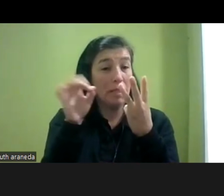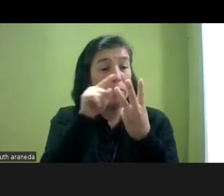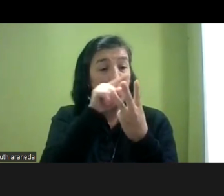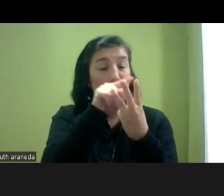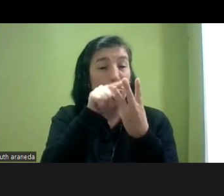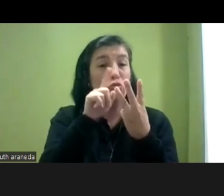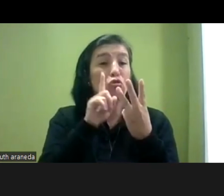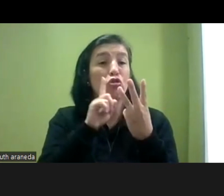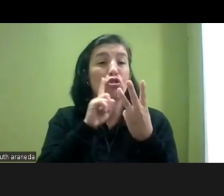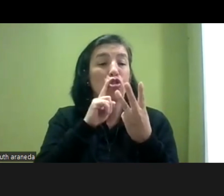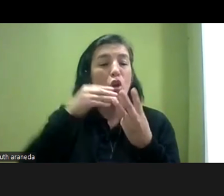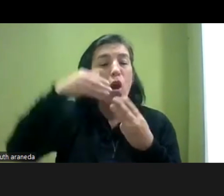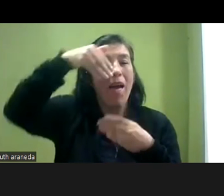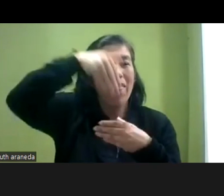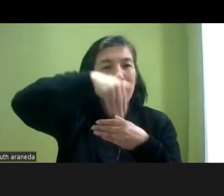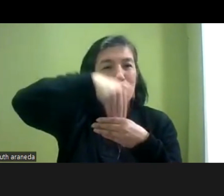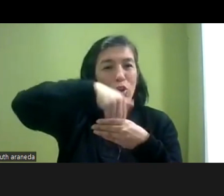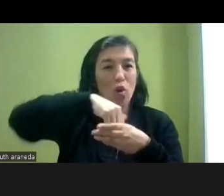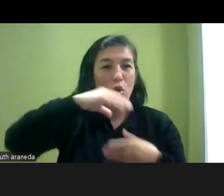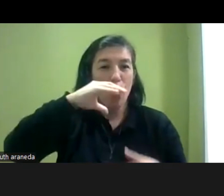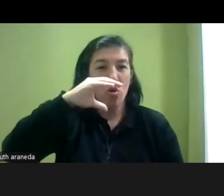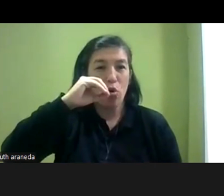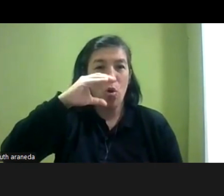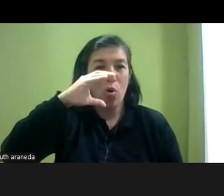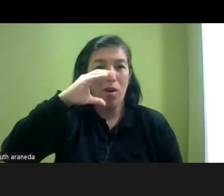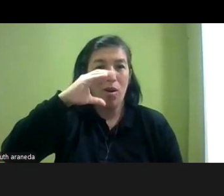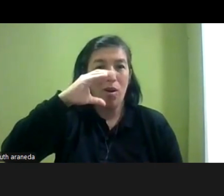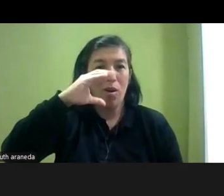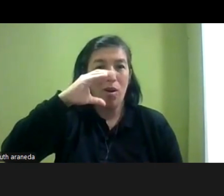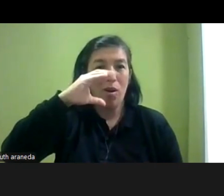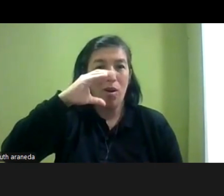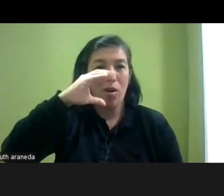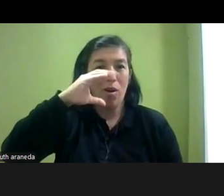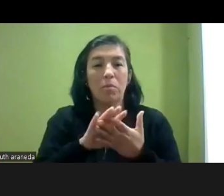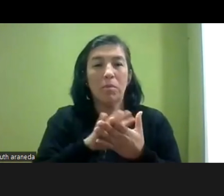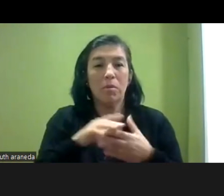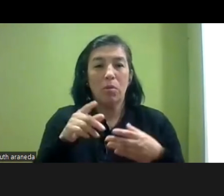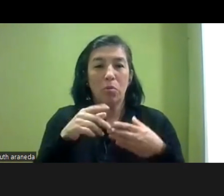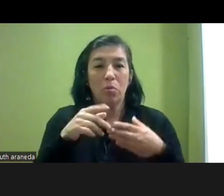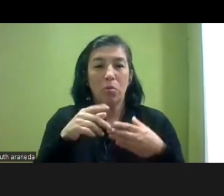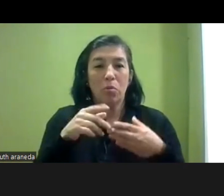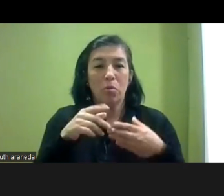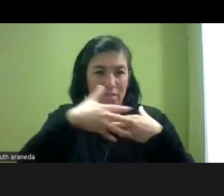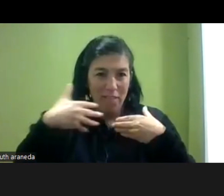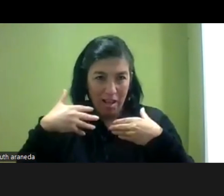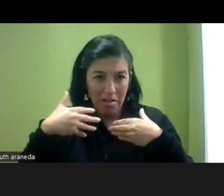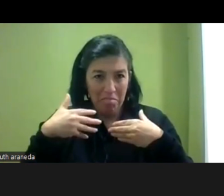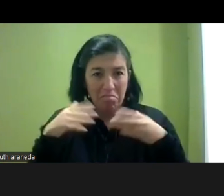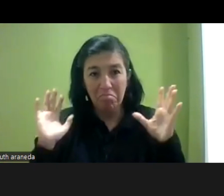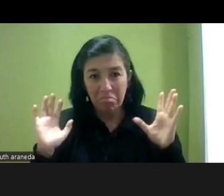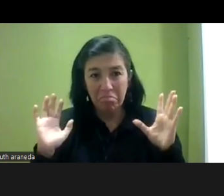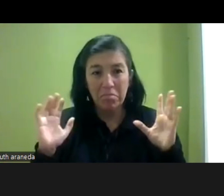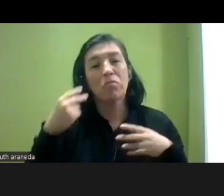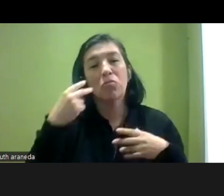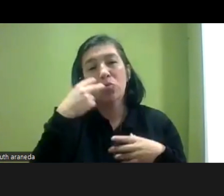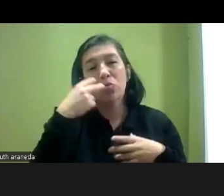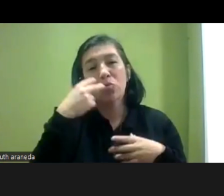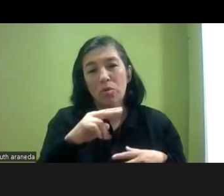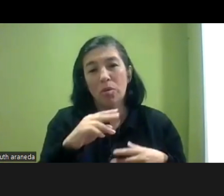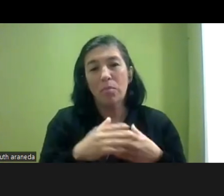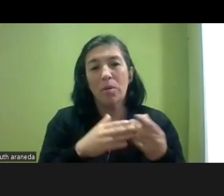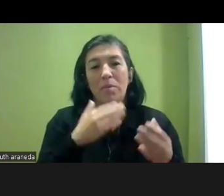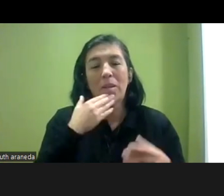contienen hojas de coca se disponen en franjas verticales, ¿no? Ese es el patrón. Hay una